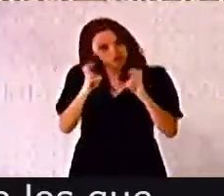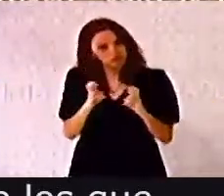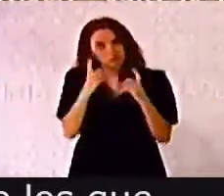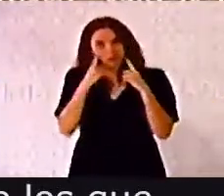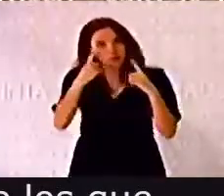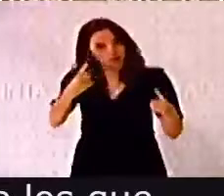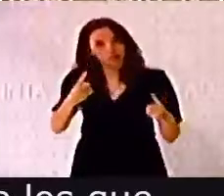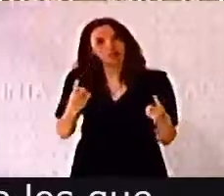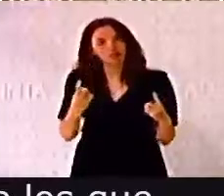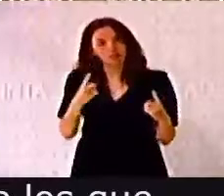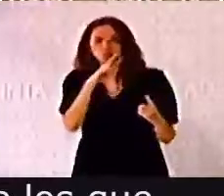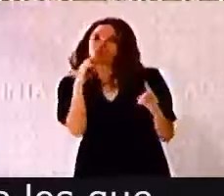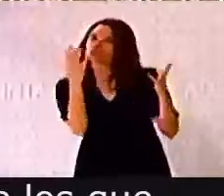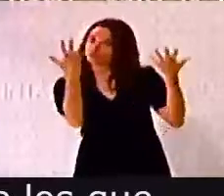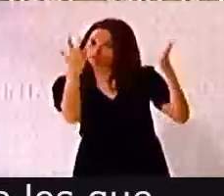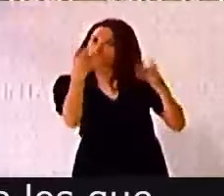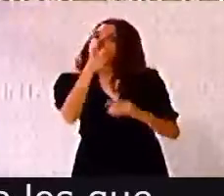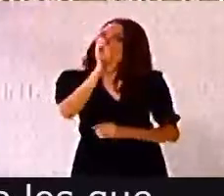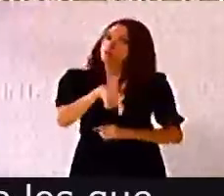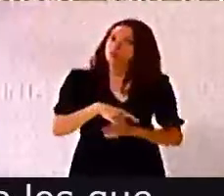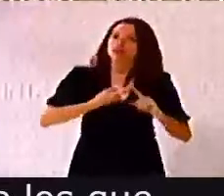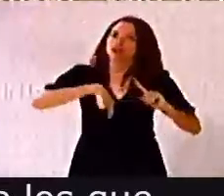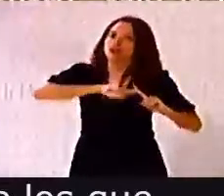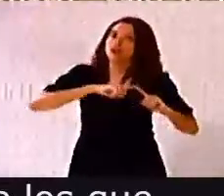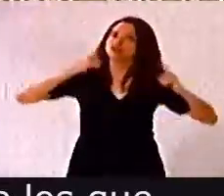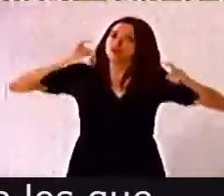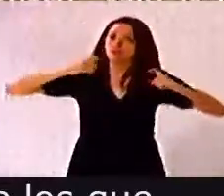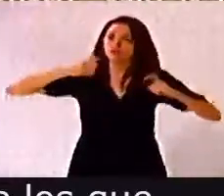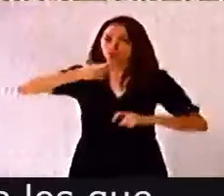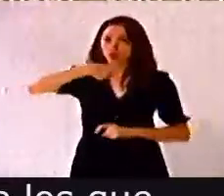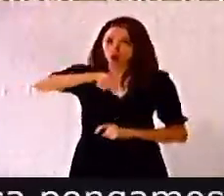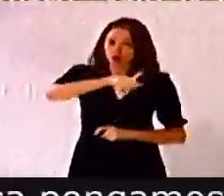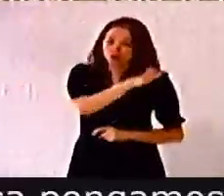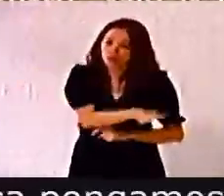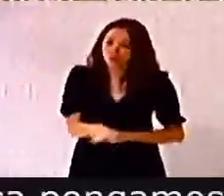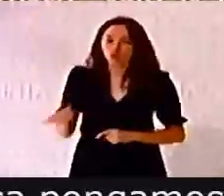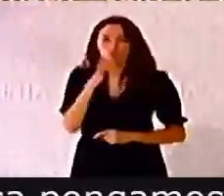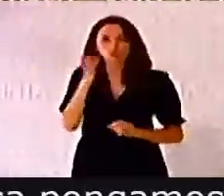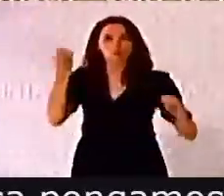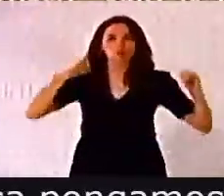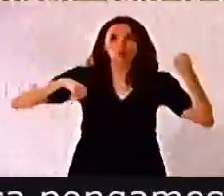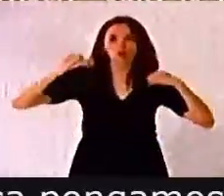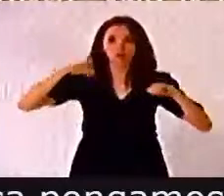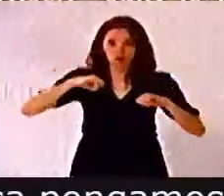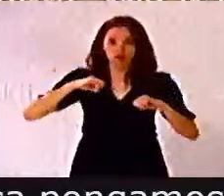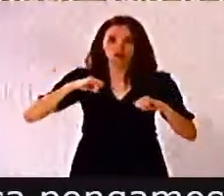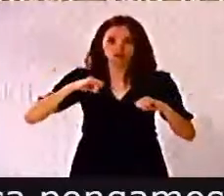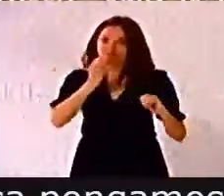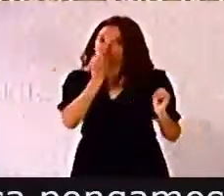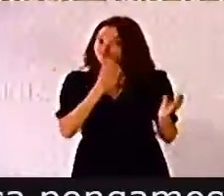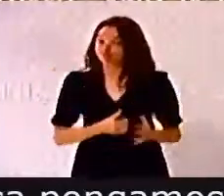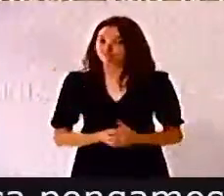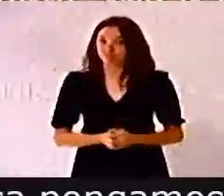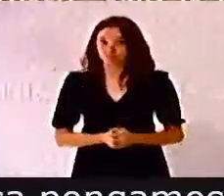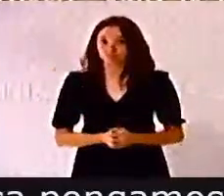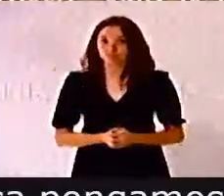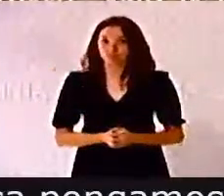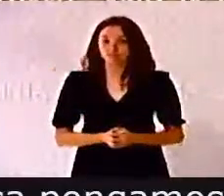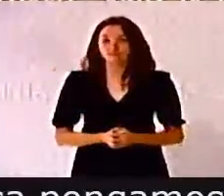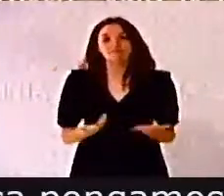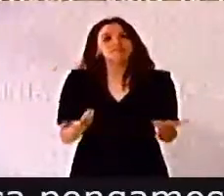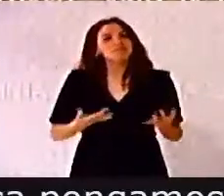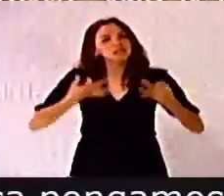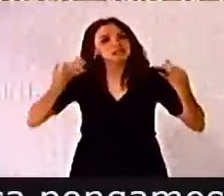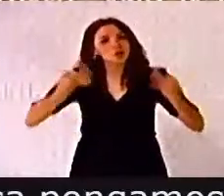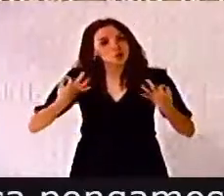valor también el esfuerzo y el sacrificio que ellos han hecho, ¿no? Que han tenido un comportamiento y